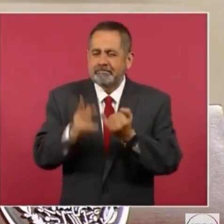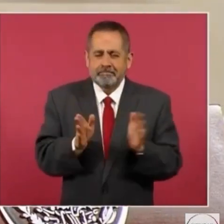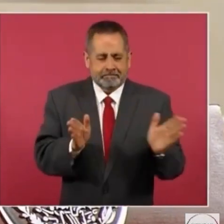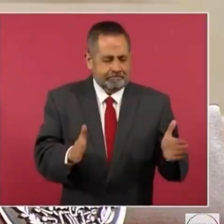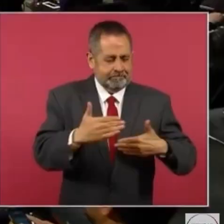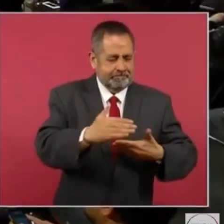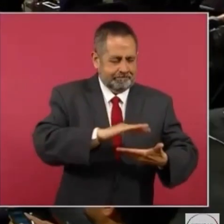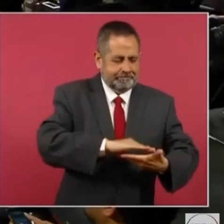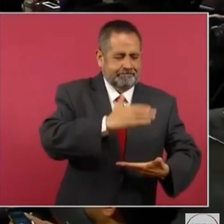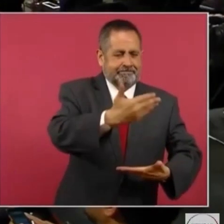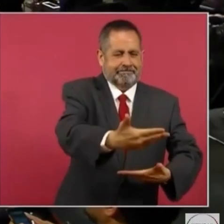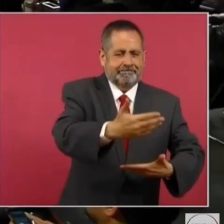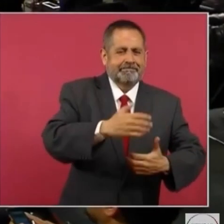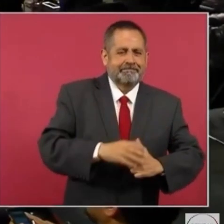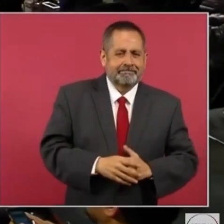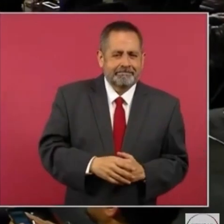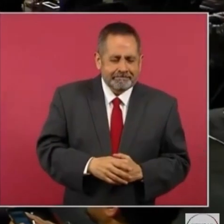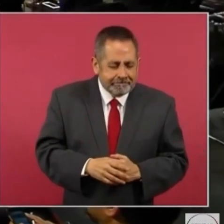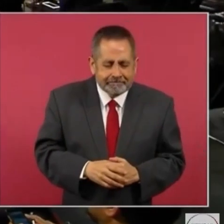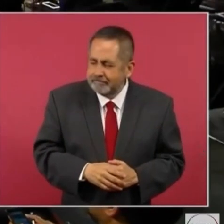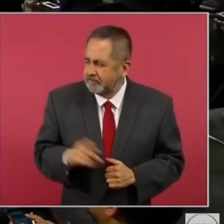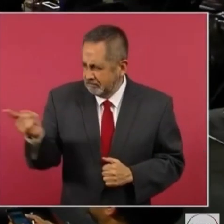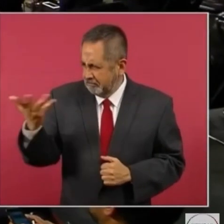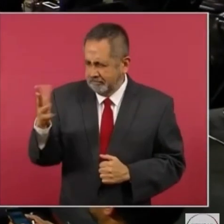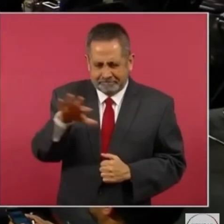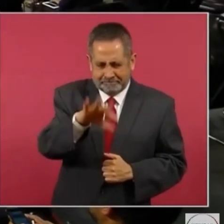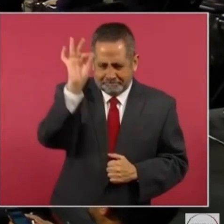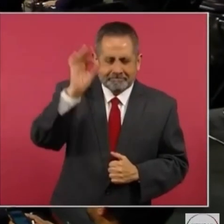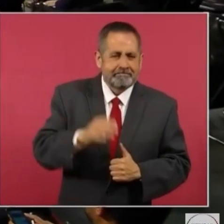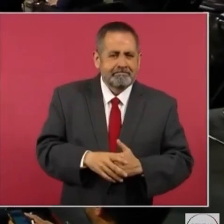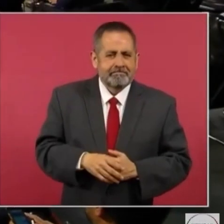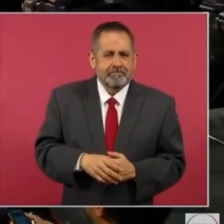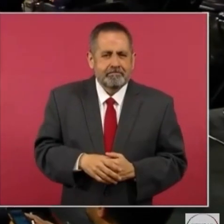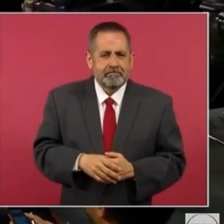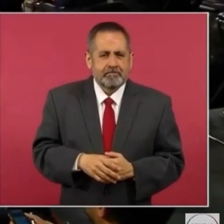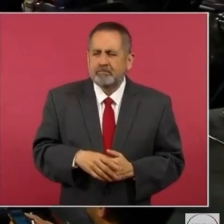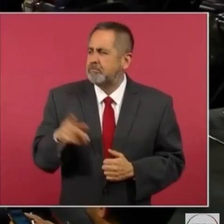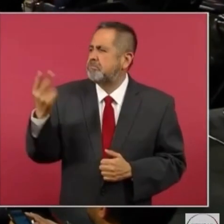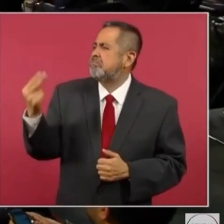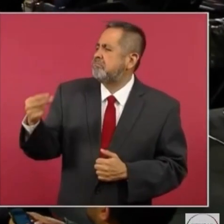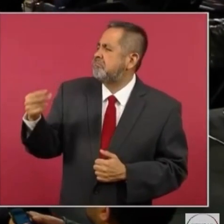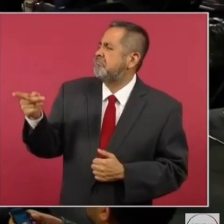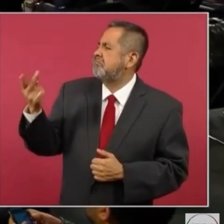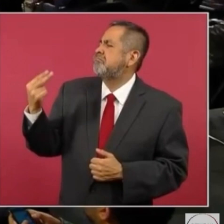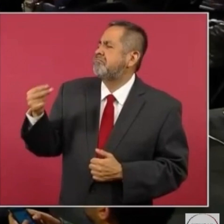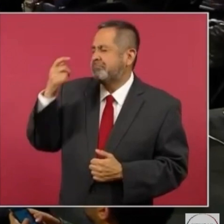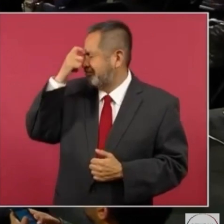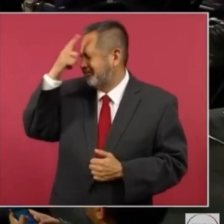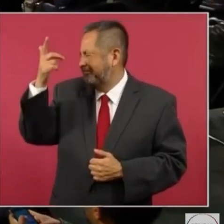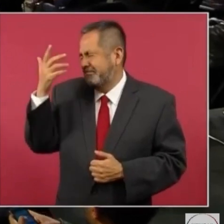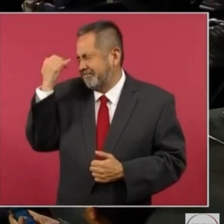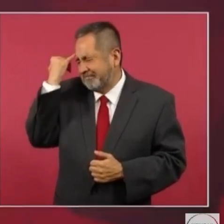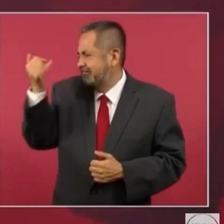mande, saca el papelito. Dice: dame un nombre.